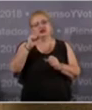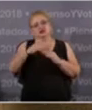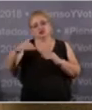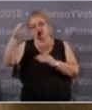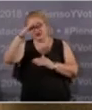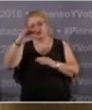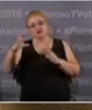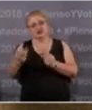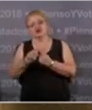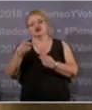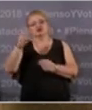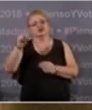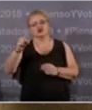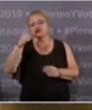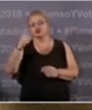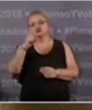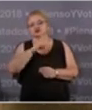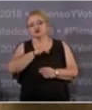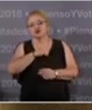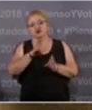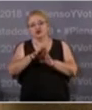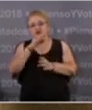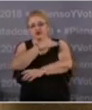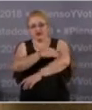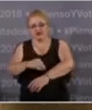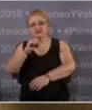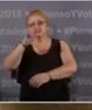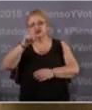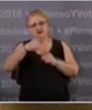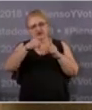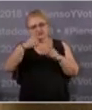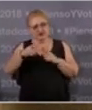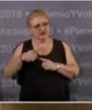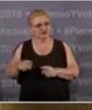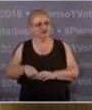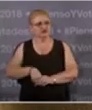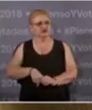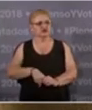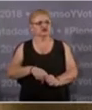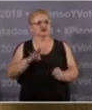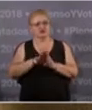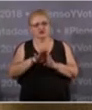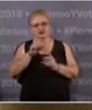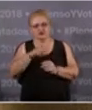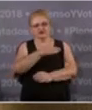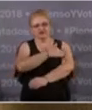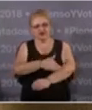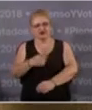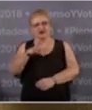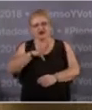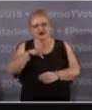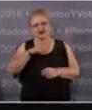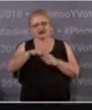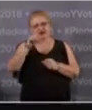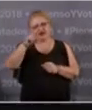Estado mexicano no reconoce un solo tipo de familia, sino las distintas formas y manifestaciones que hay de la misma en la realidad